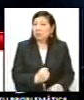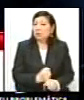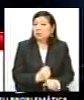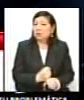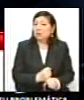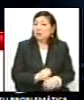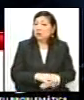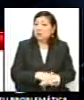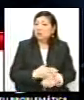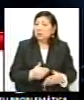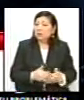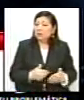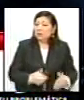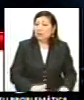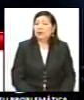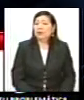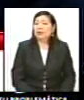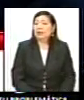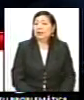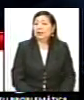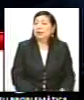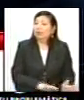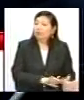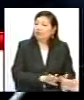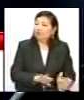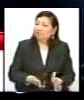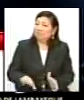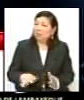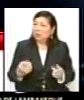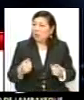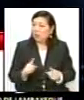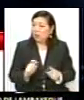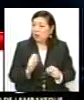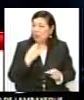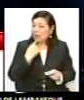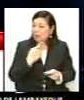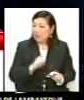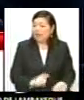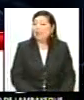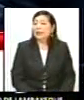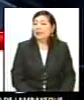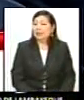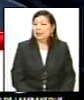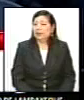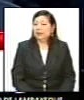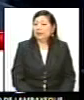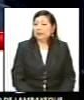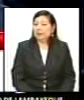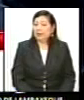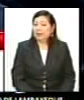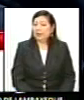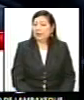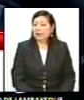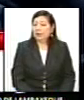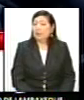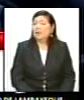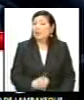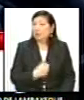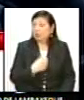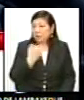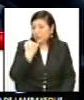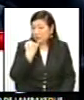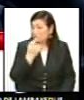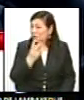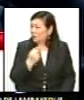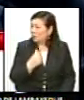sentado buenos precedentes, al margen que estén en desacuerdo con las conclusiones, con lo que hizo esta comisión. El propio informe lo dice,